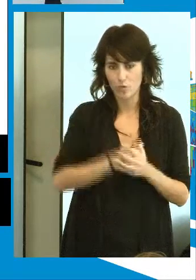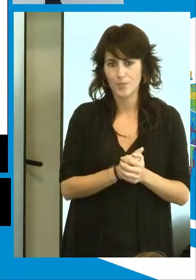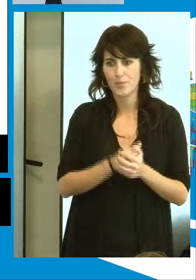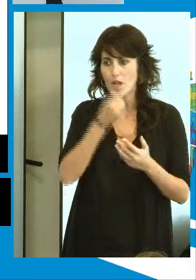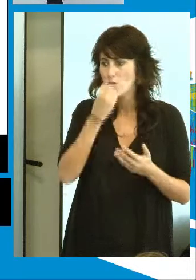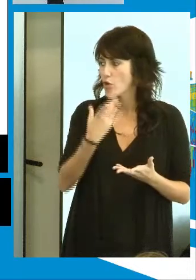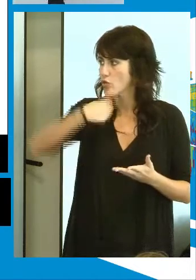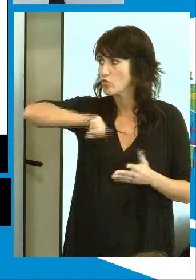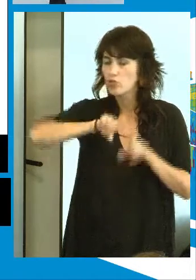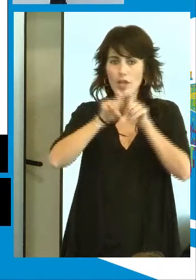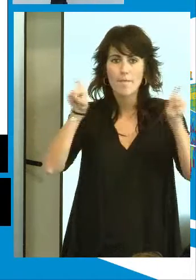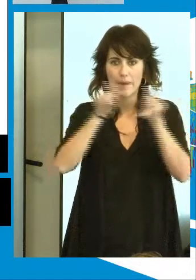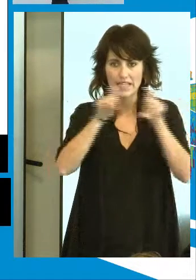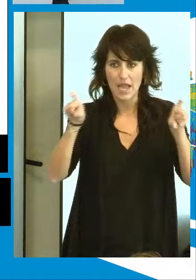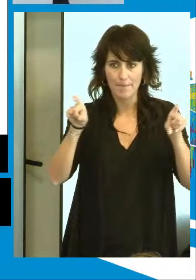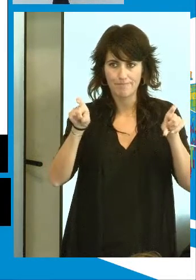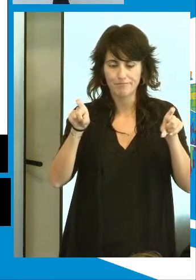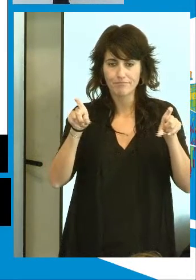Bueno, somos una empresa